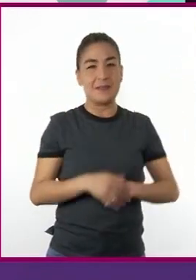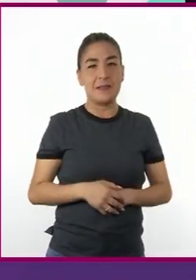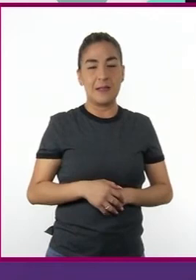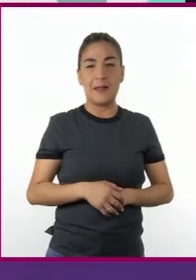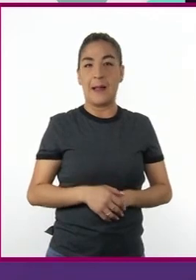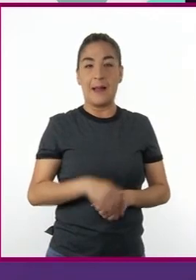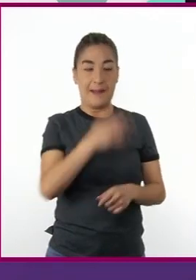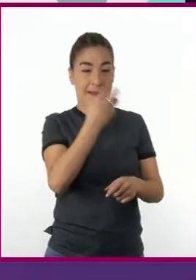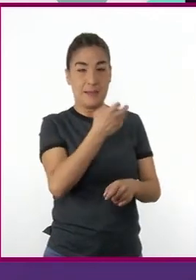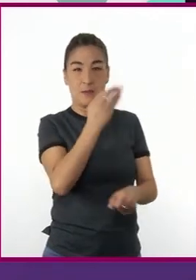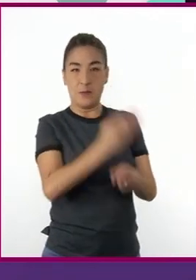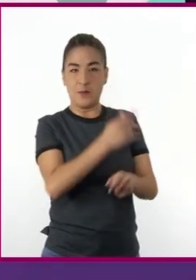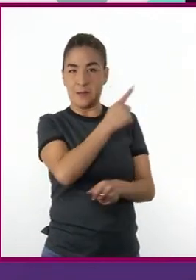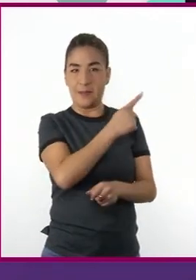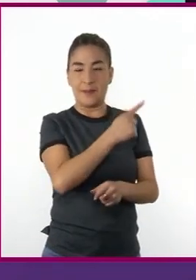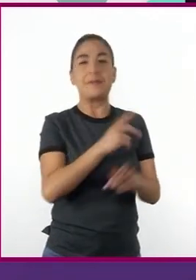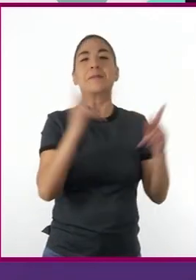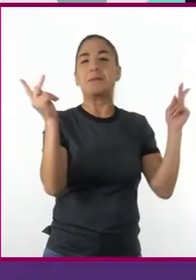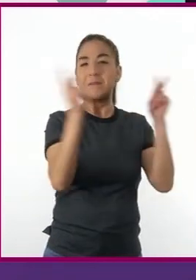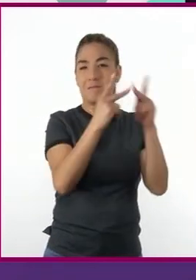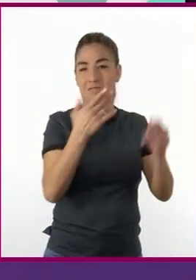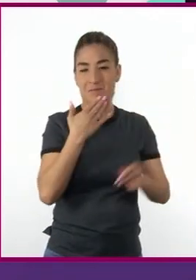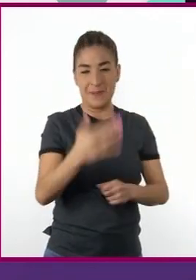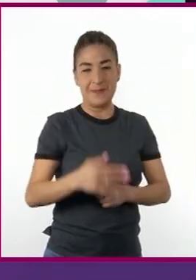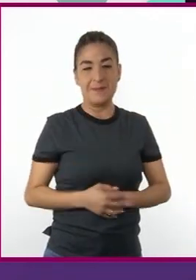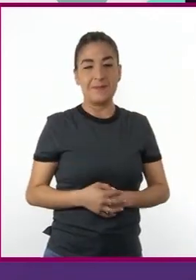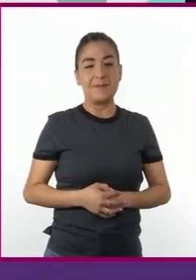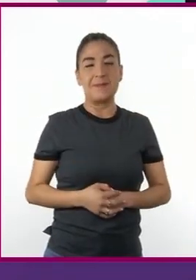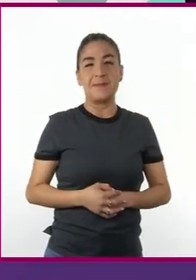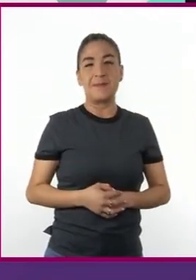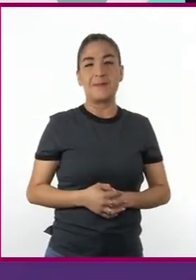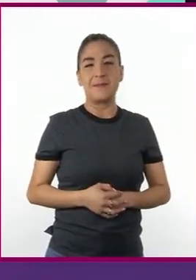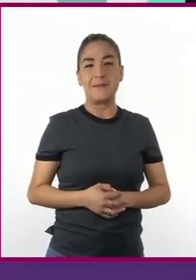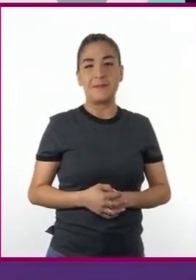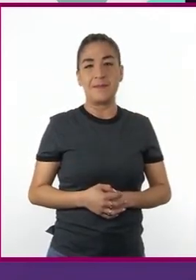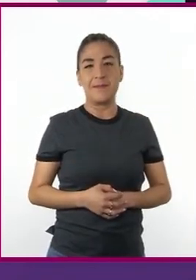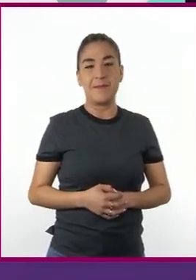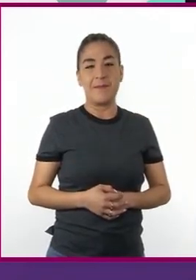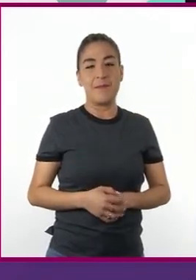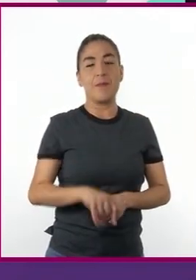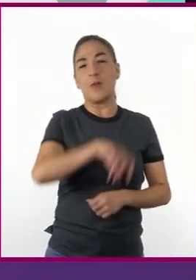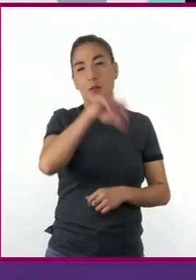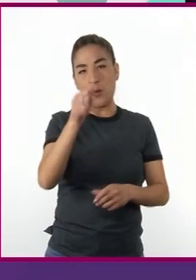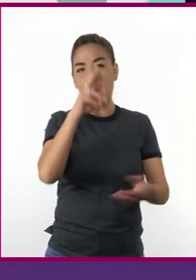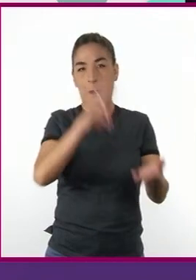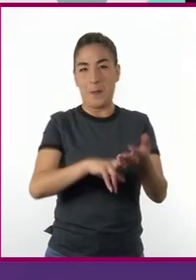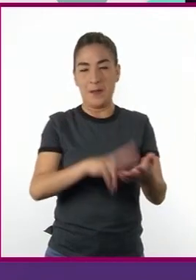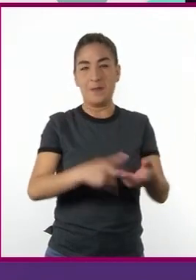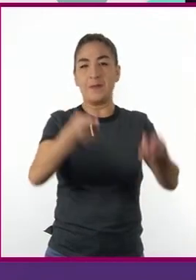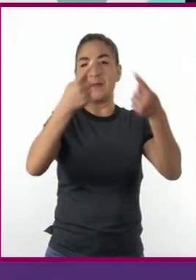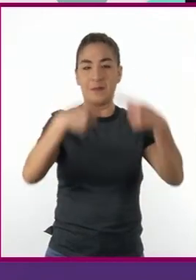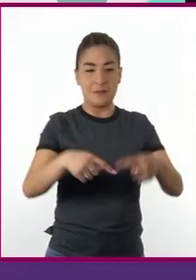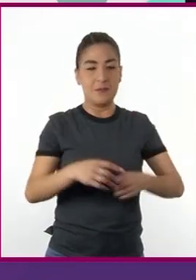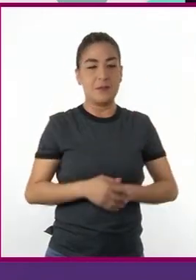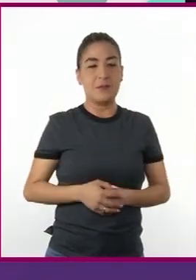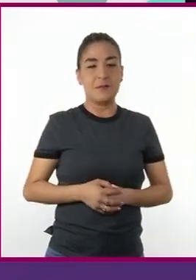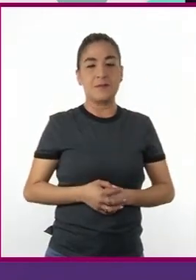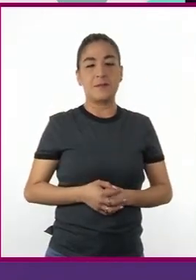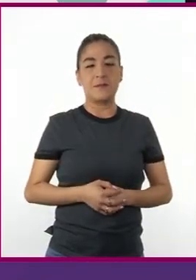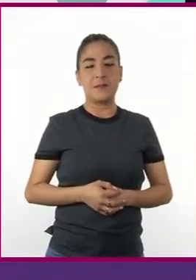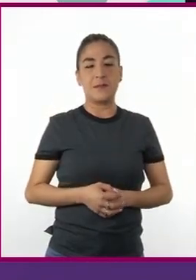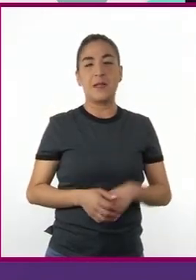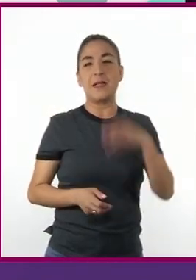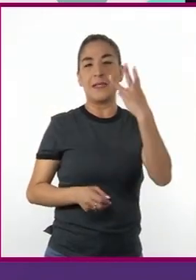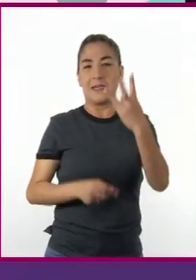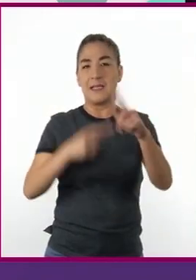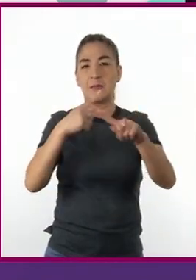este momento nos ha coincidido. Ahora, con los siguientes valores, multiplicamos 3